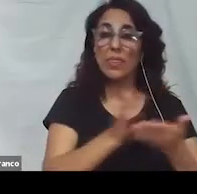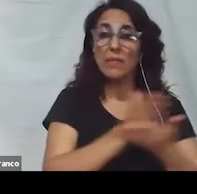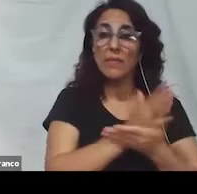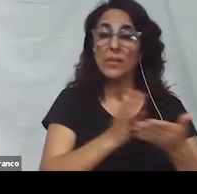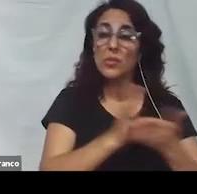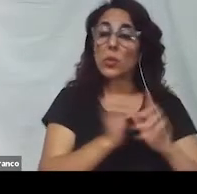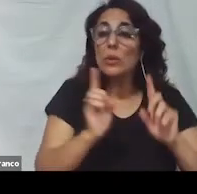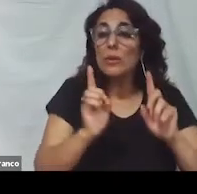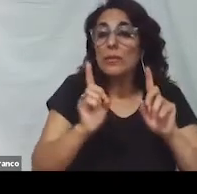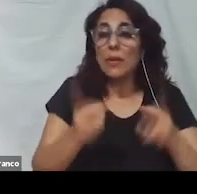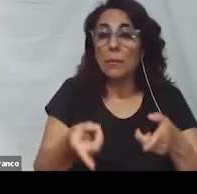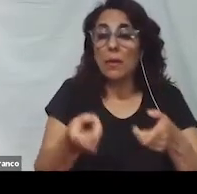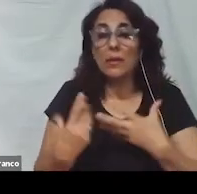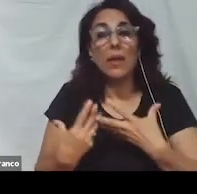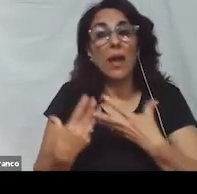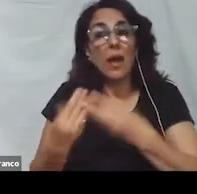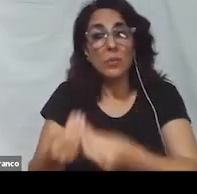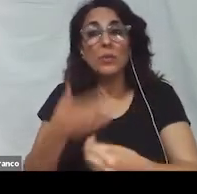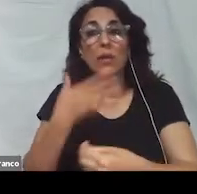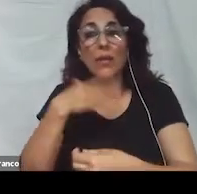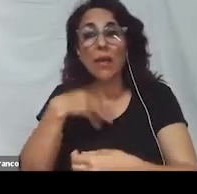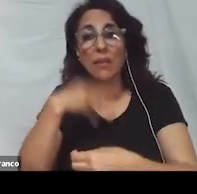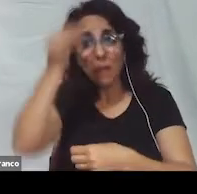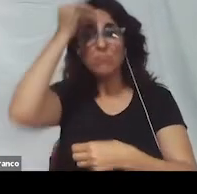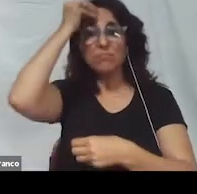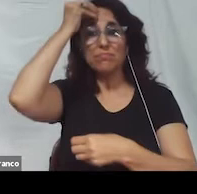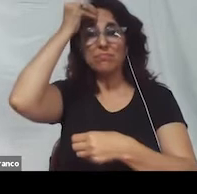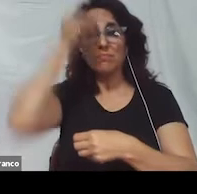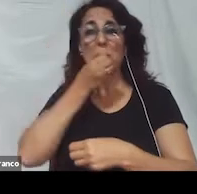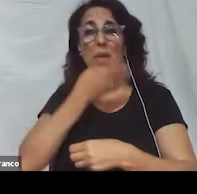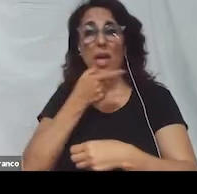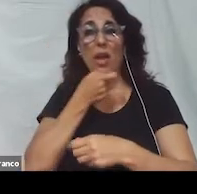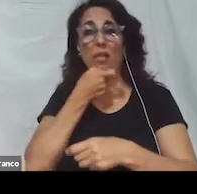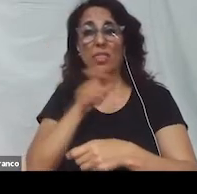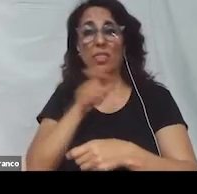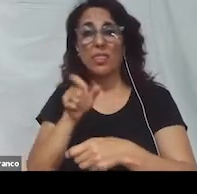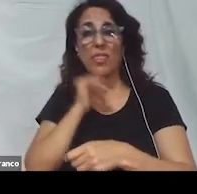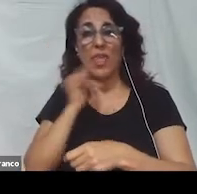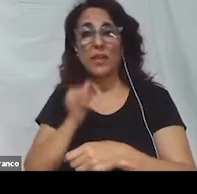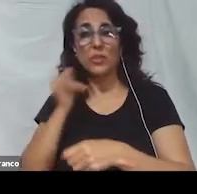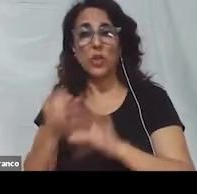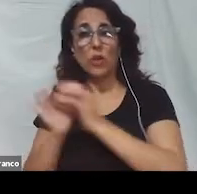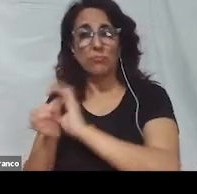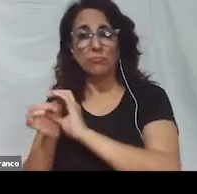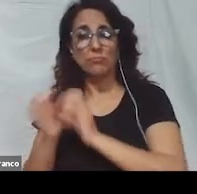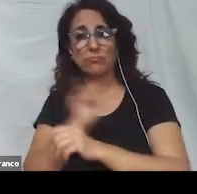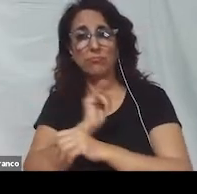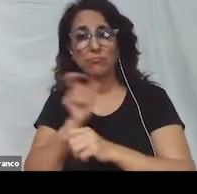división y a su vez también ayuda a comprender mejor el texto, ¿okay? La información que están